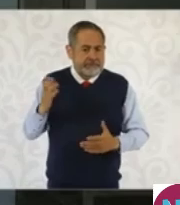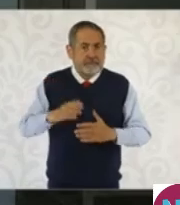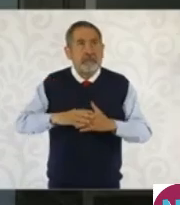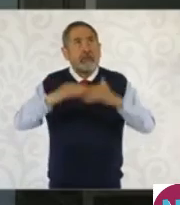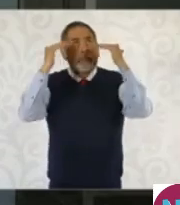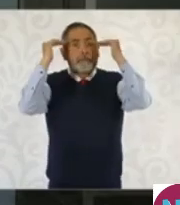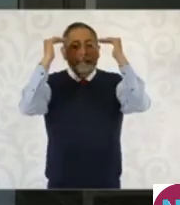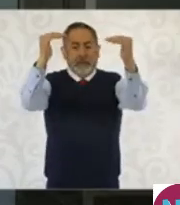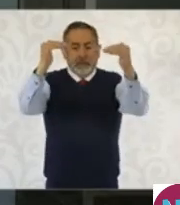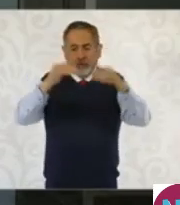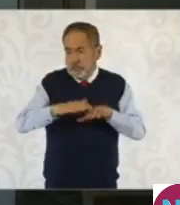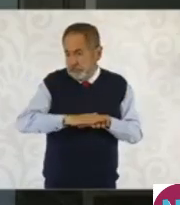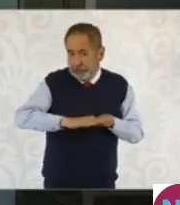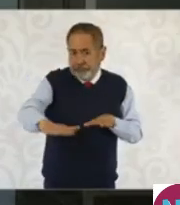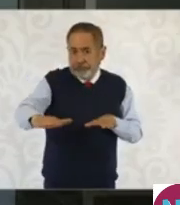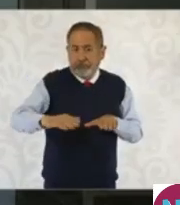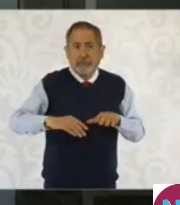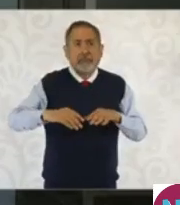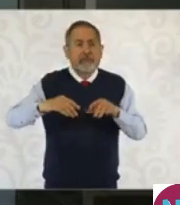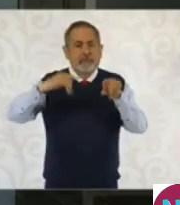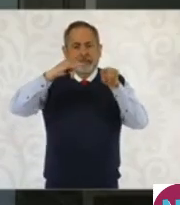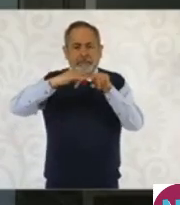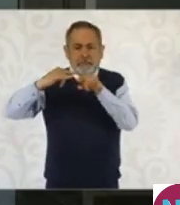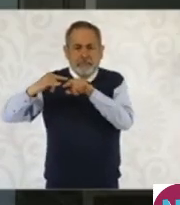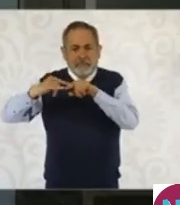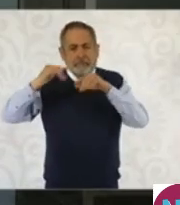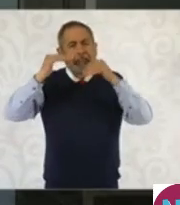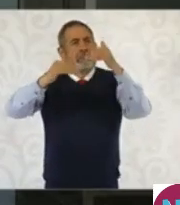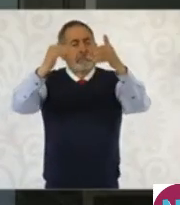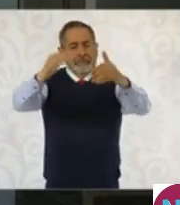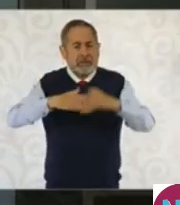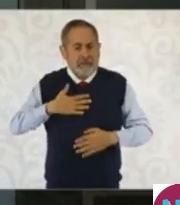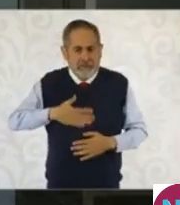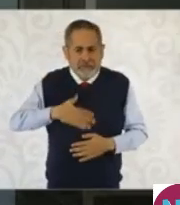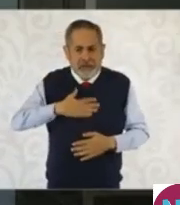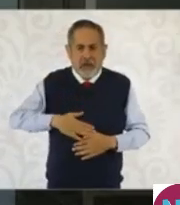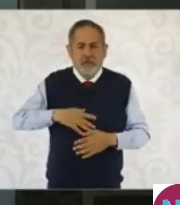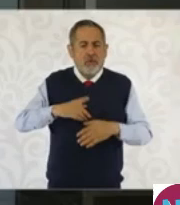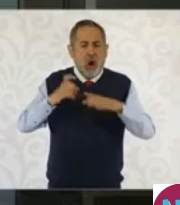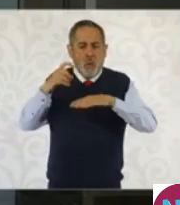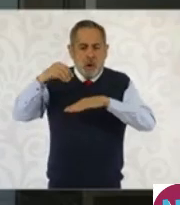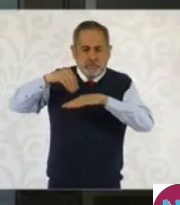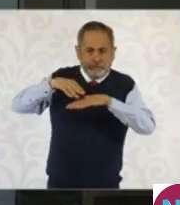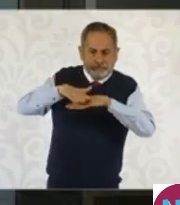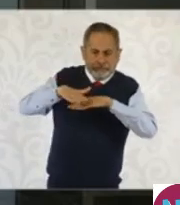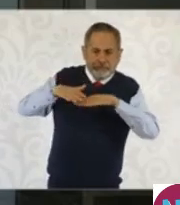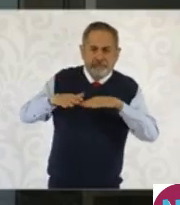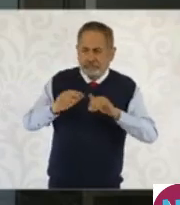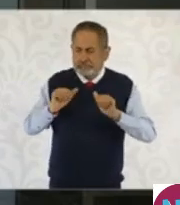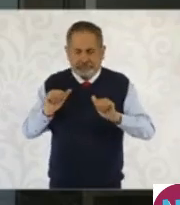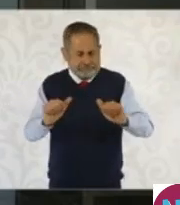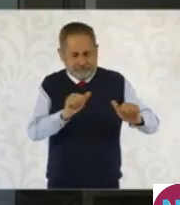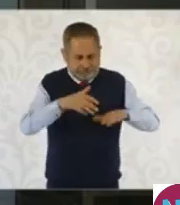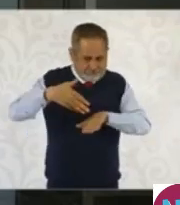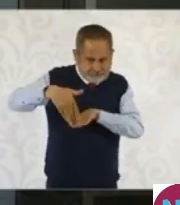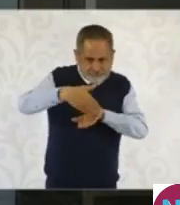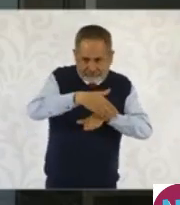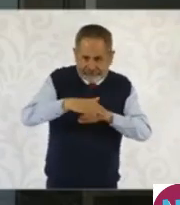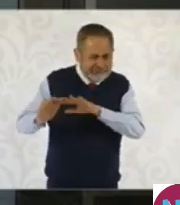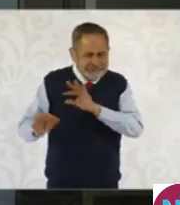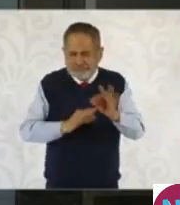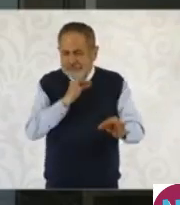techos, plafones, baños, impermeabilizaciones, muchas de ellas en unidades de las que están